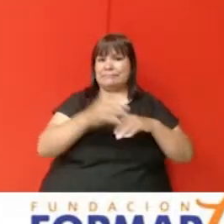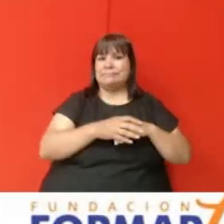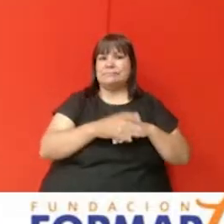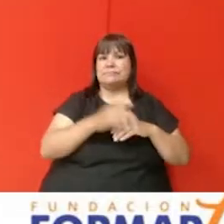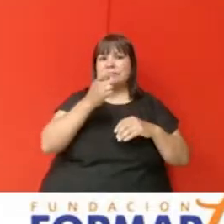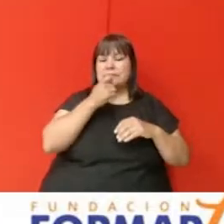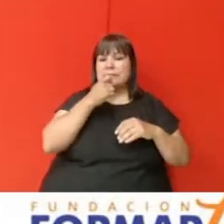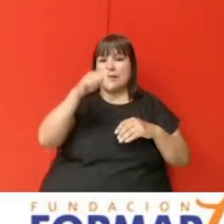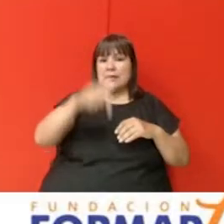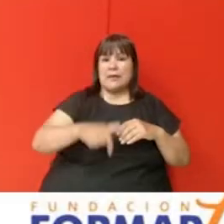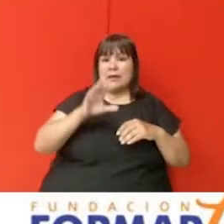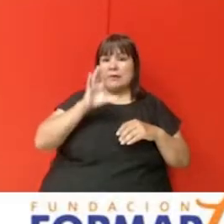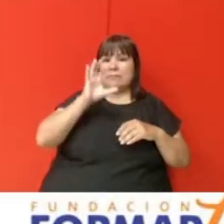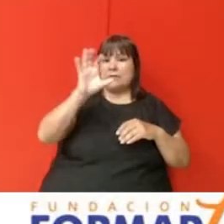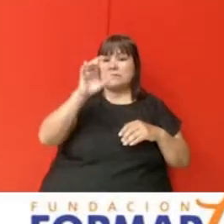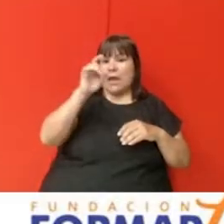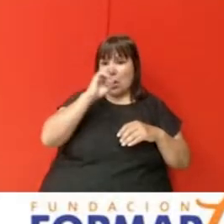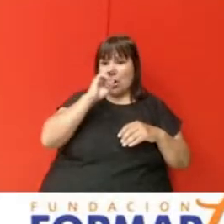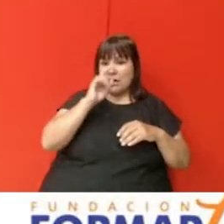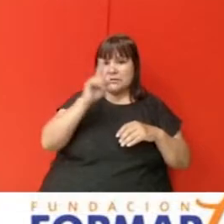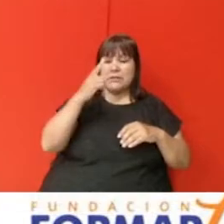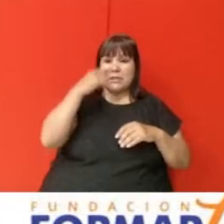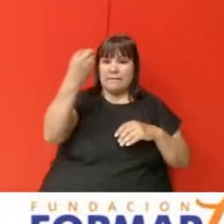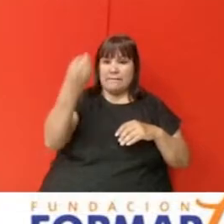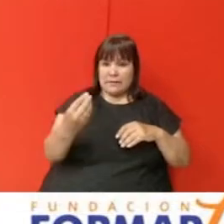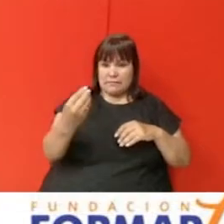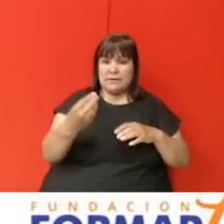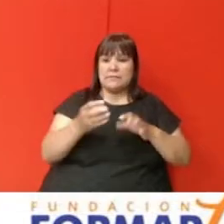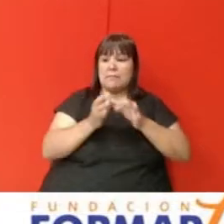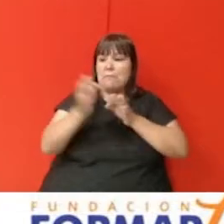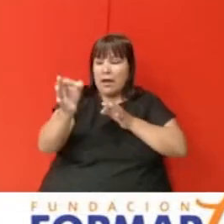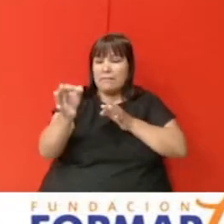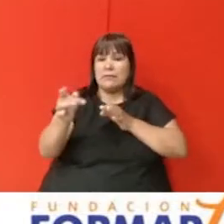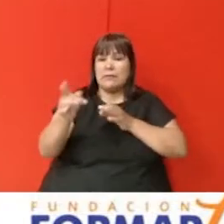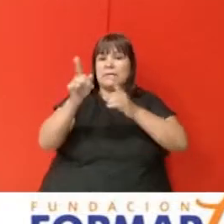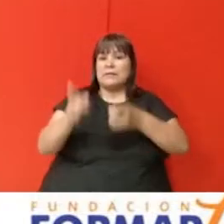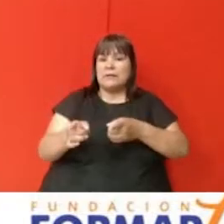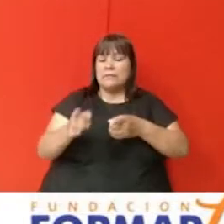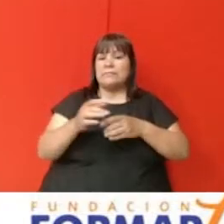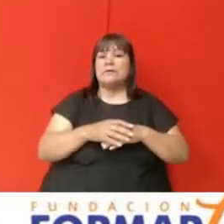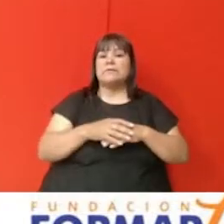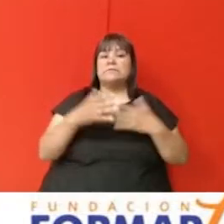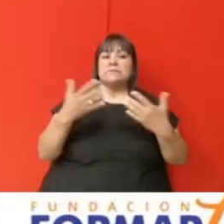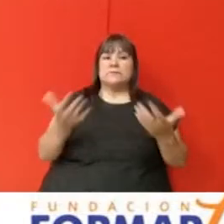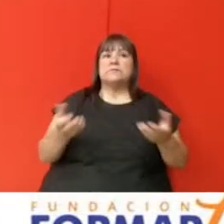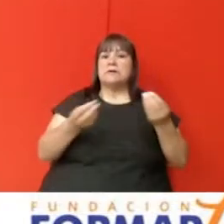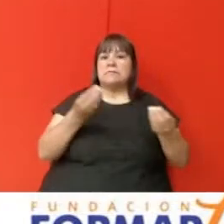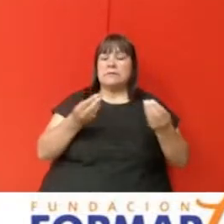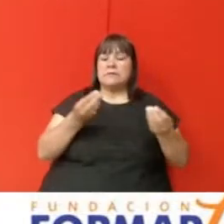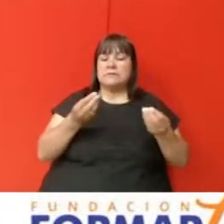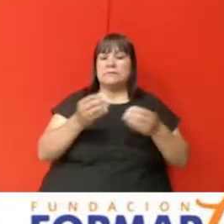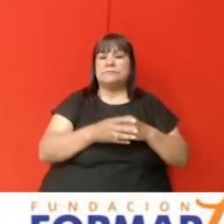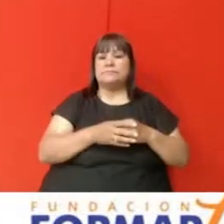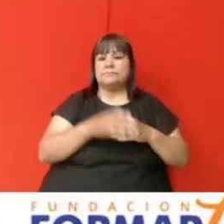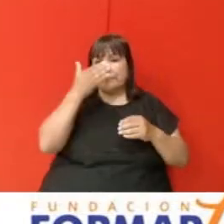también en capital, se ve muchos pacientes que vienen derivados a los hospitales zonales, regionales, de